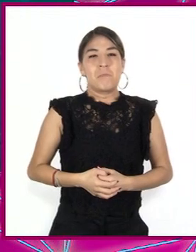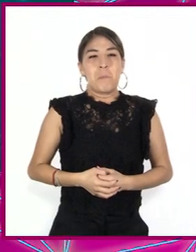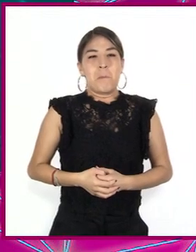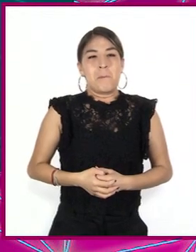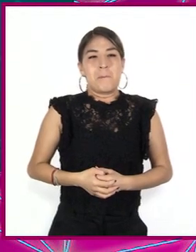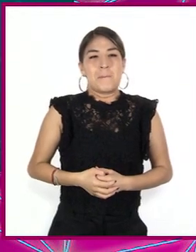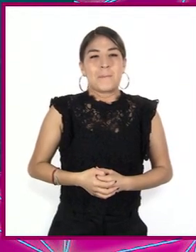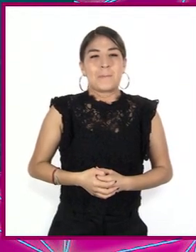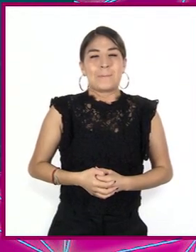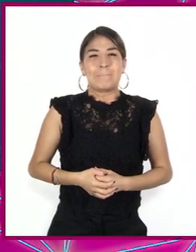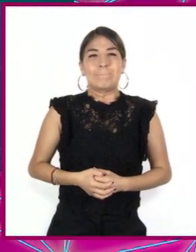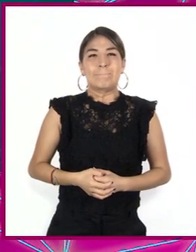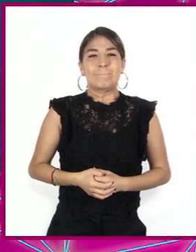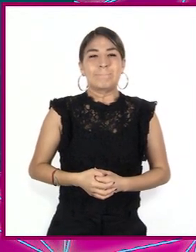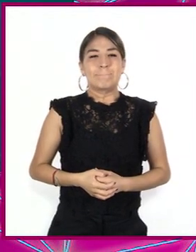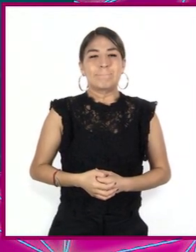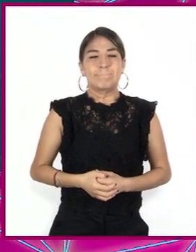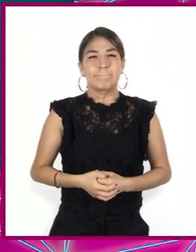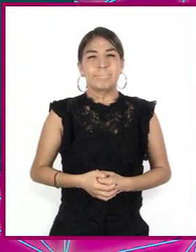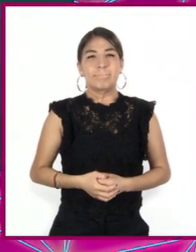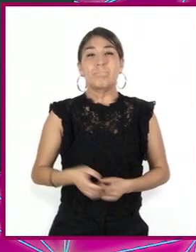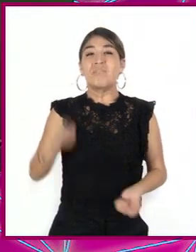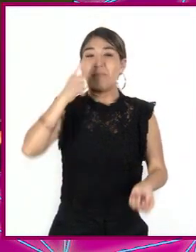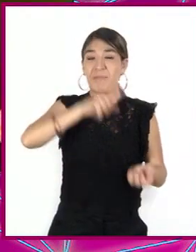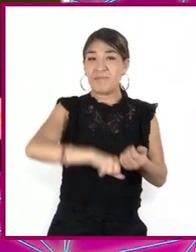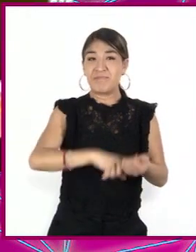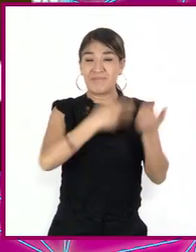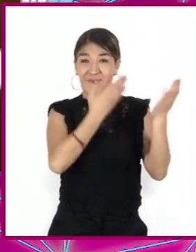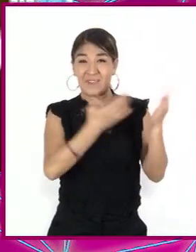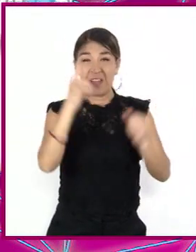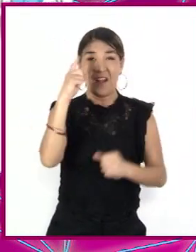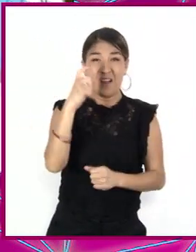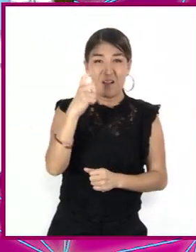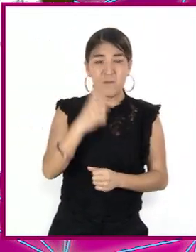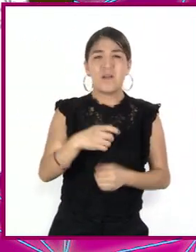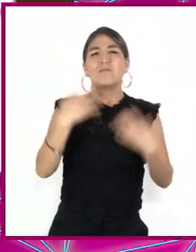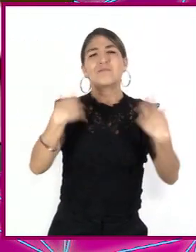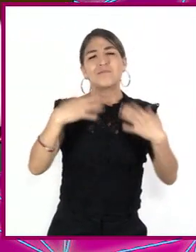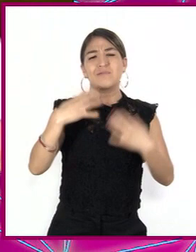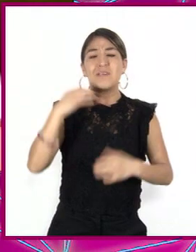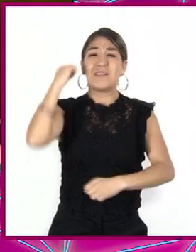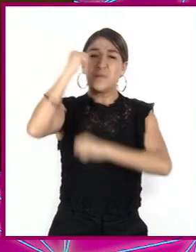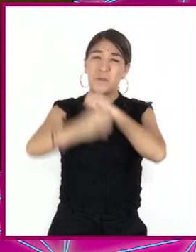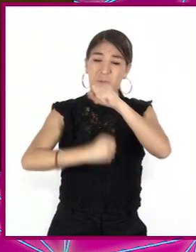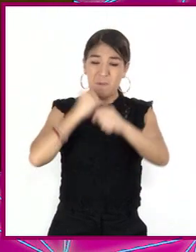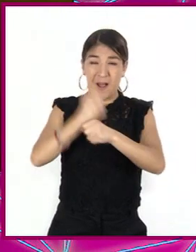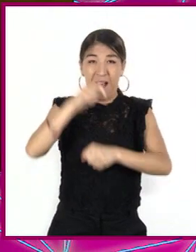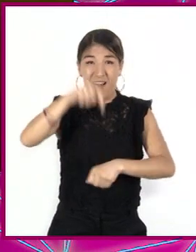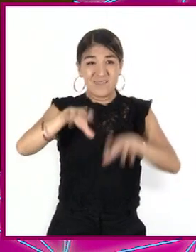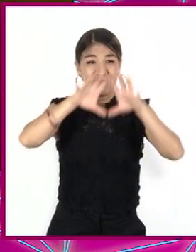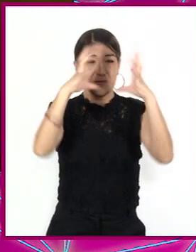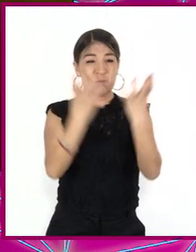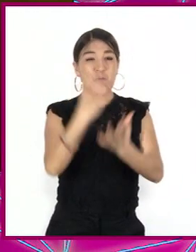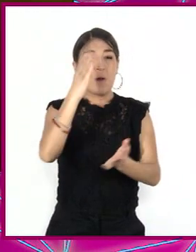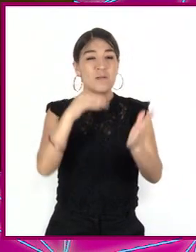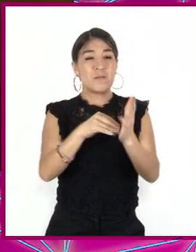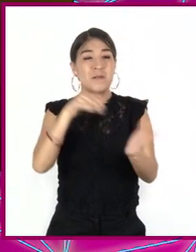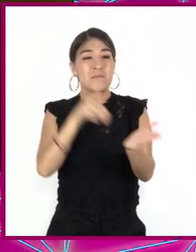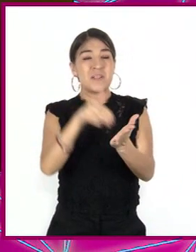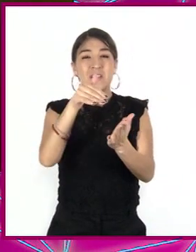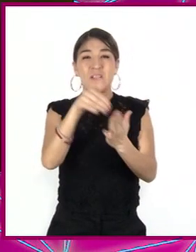agua. El agua ha estado presente en nuestro planeta desde hace aproximadamente 4.000 millones de años.